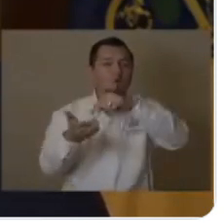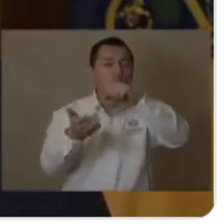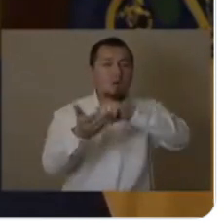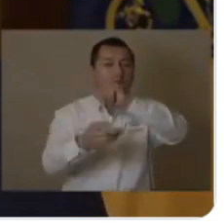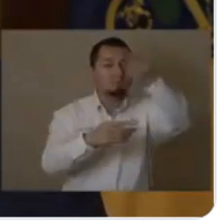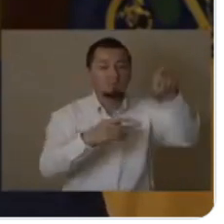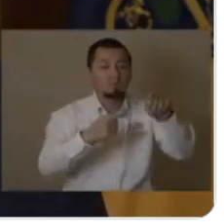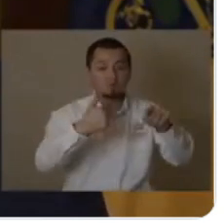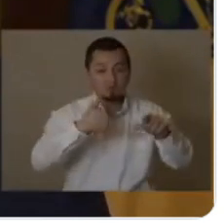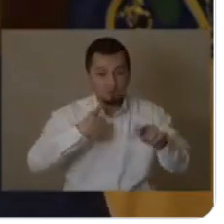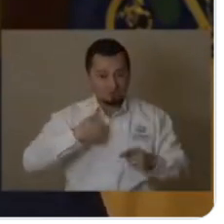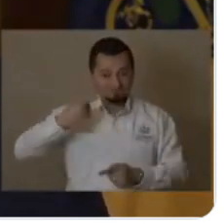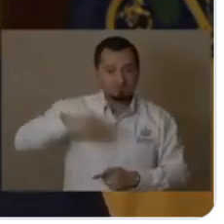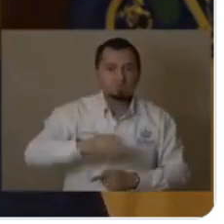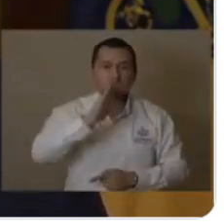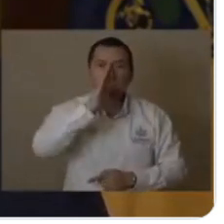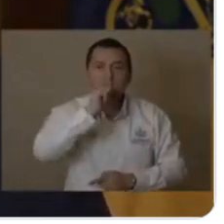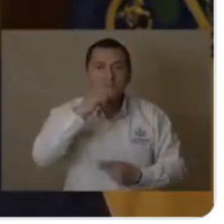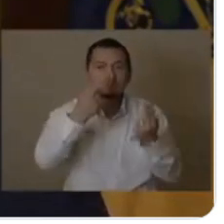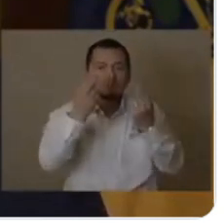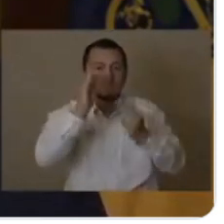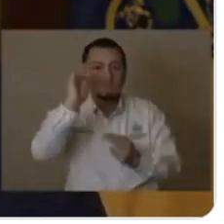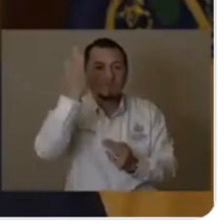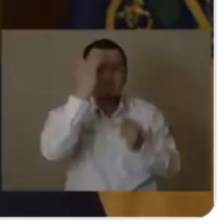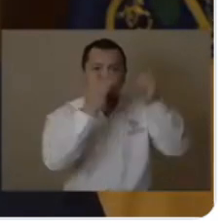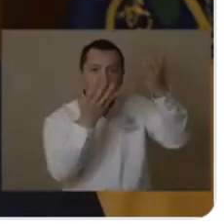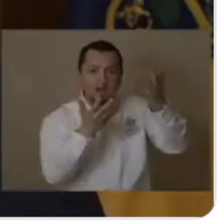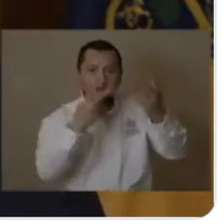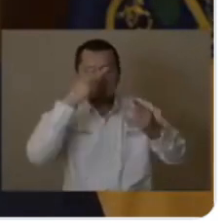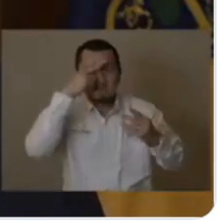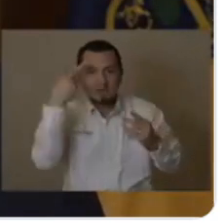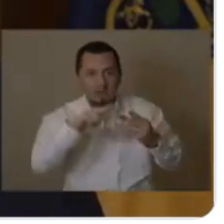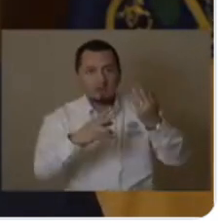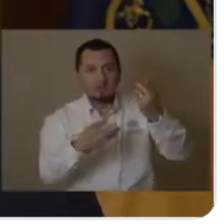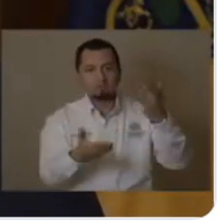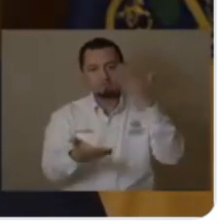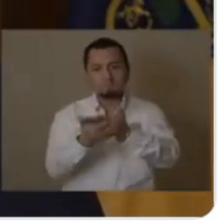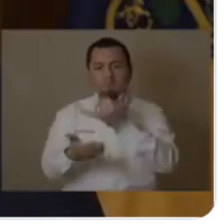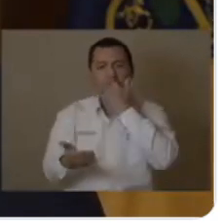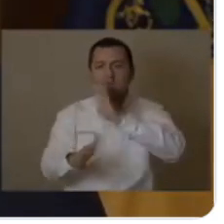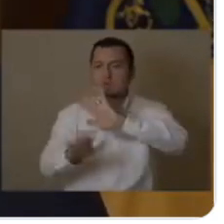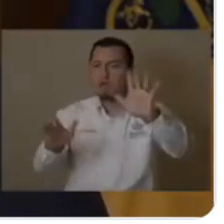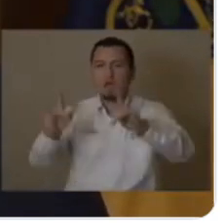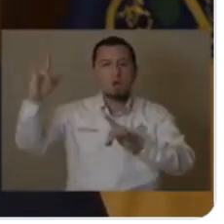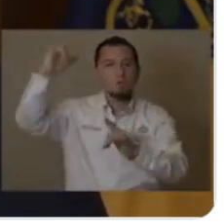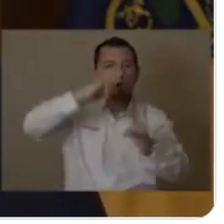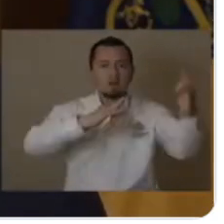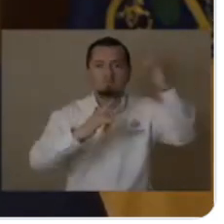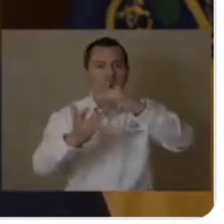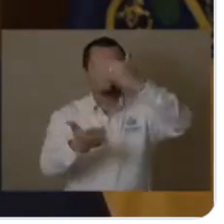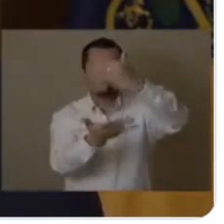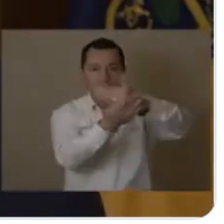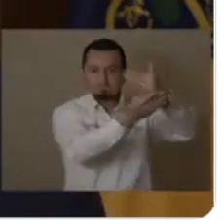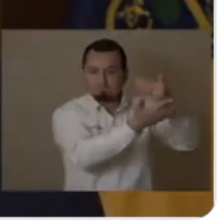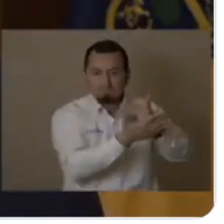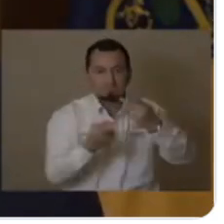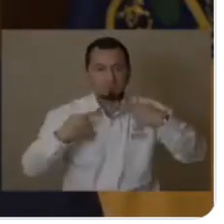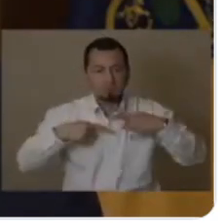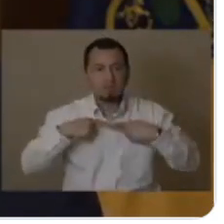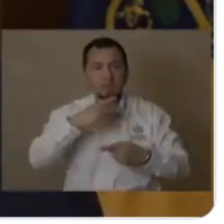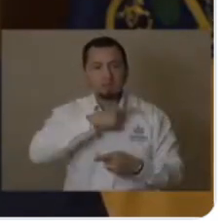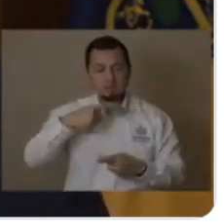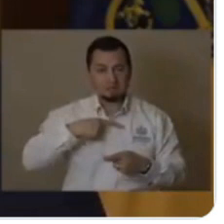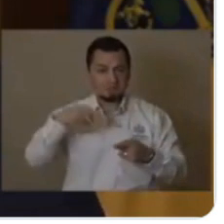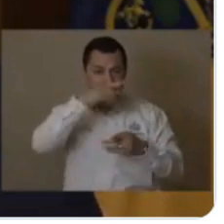federal. Insistimos desde Jalisco en la necesidad de cancelar vuelos que vengan de lugares que han decretado cercos sanitarios, pero eso no lo